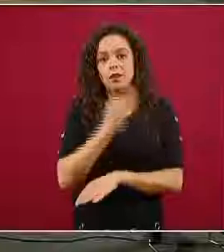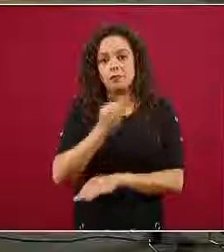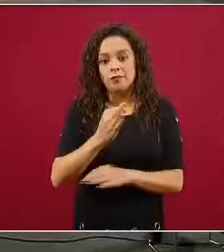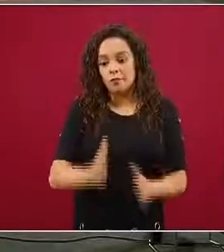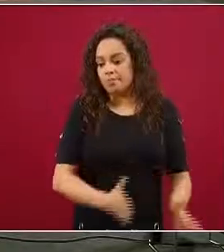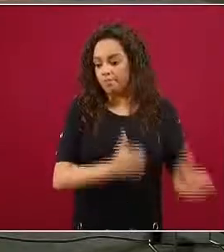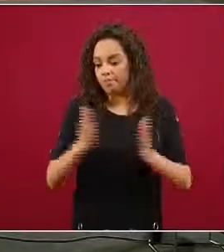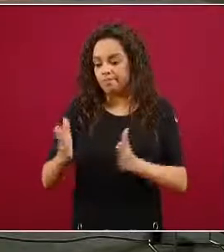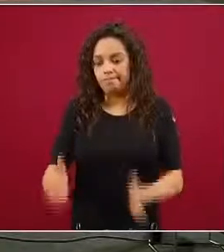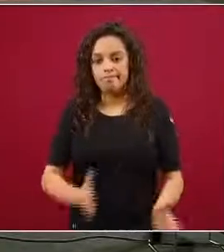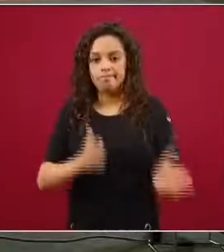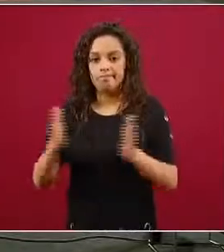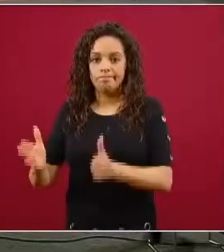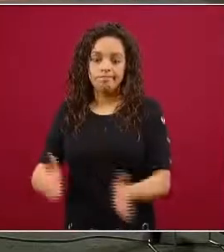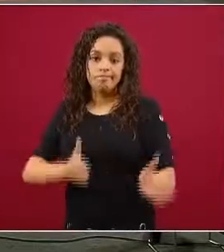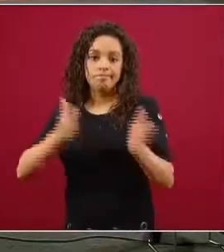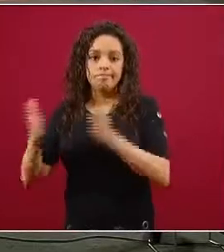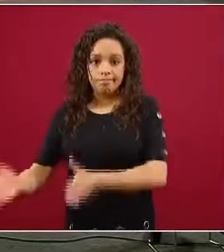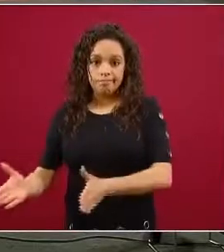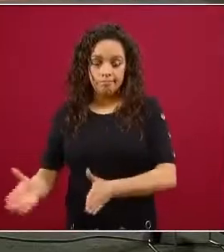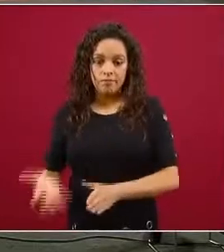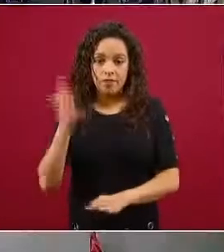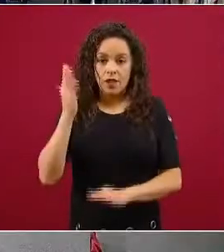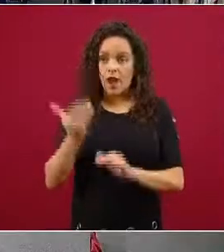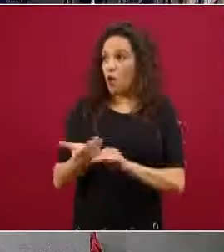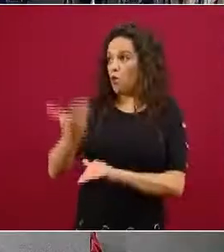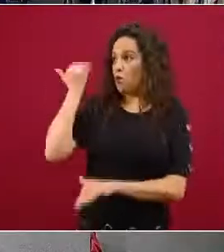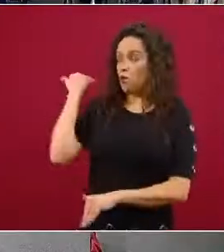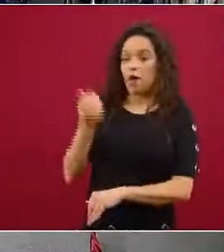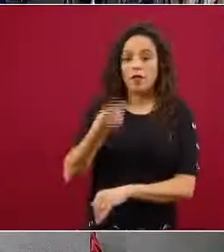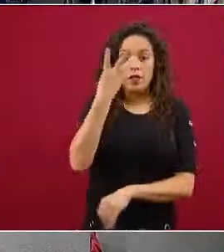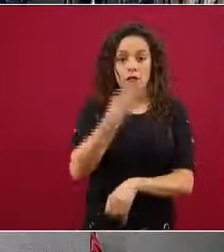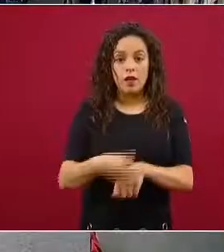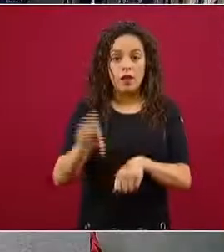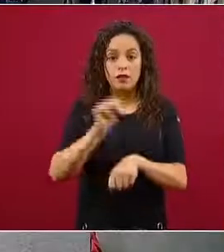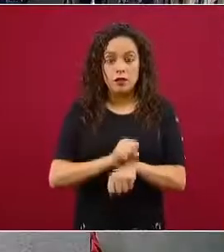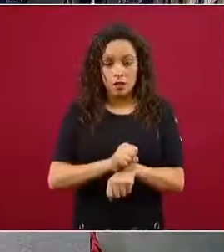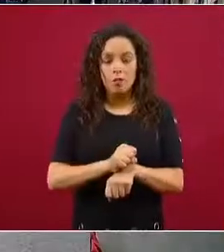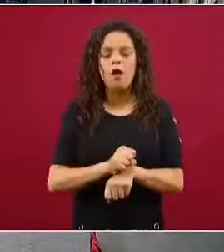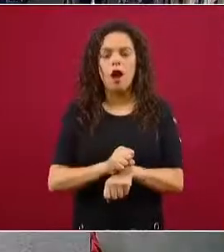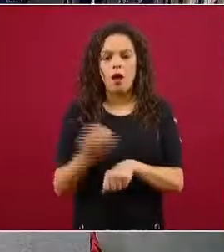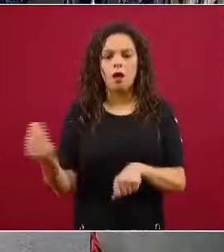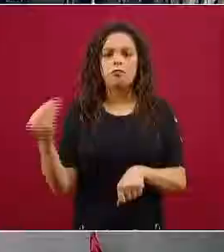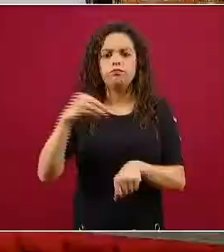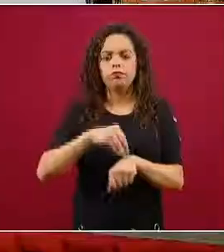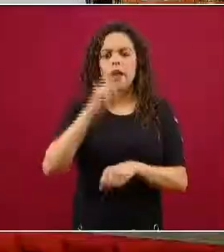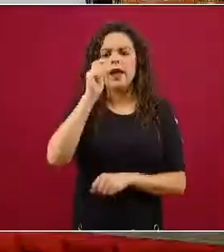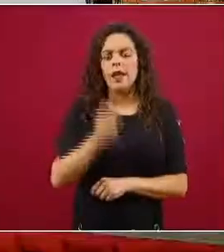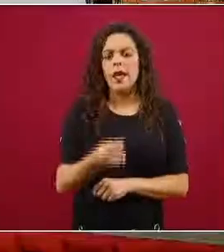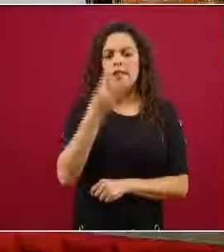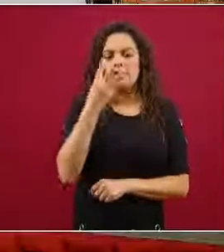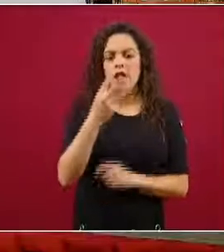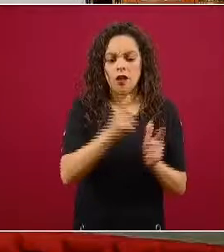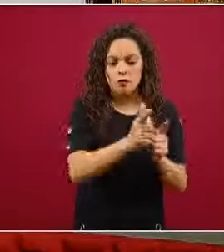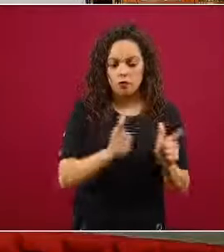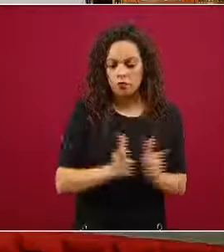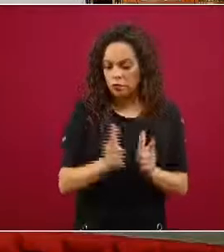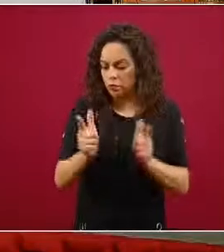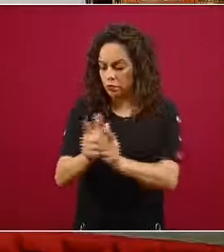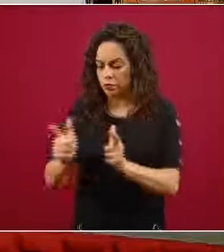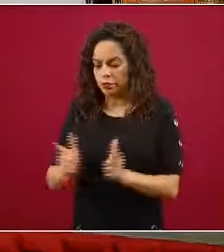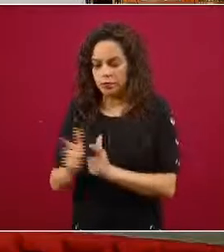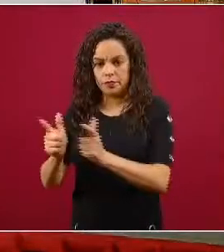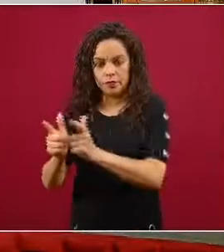suspendida. Hemos establecido ya desde hace 3 semanas un grupo de trabajo sobre la